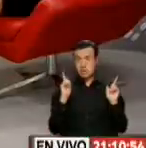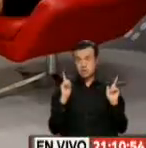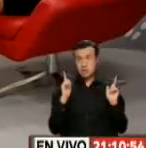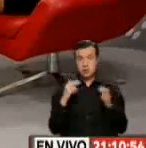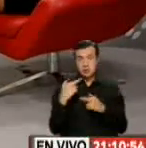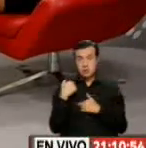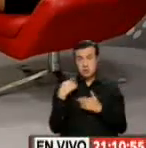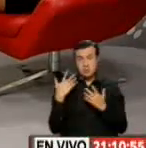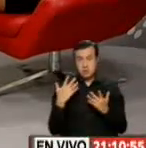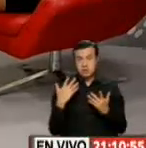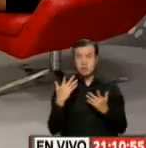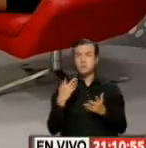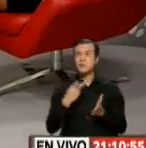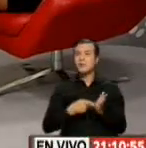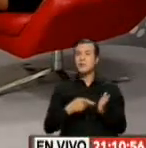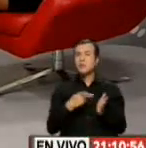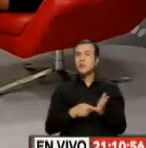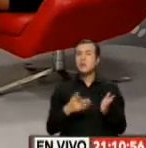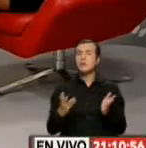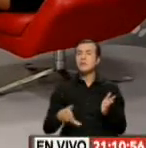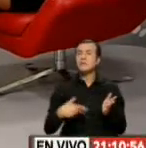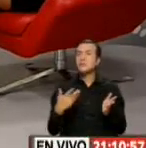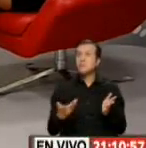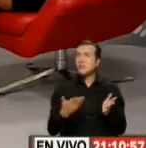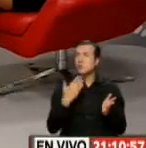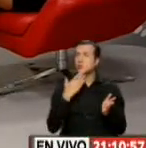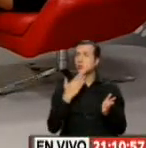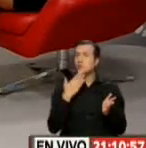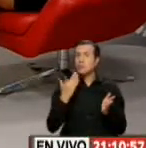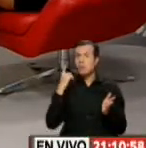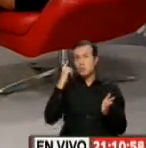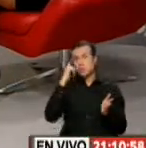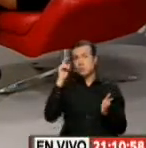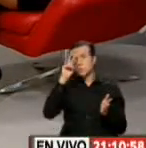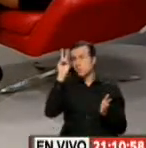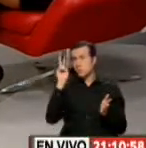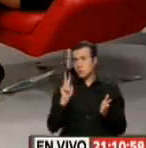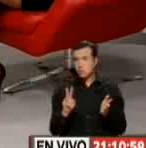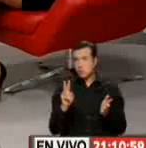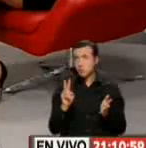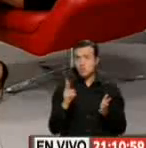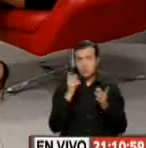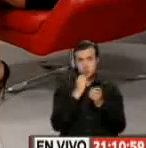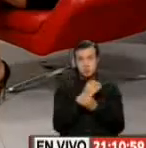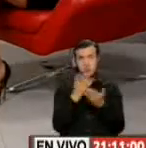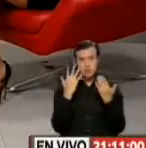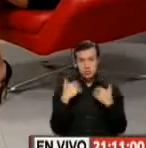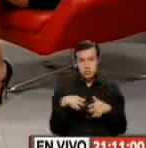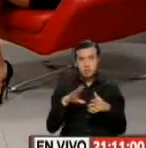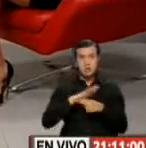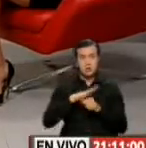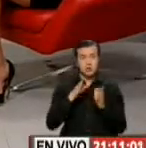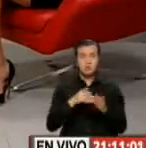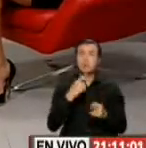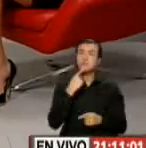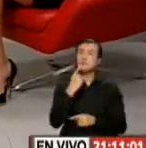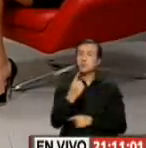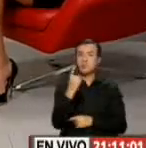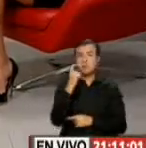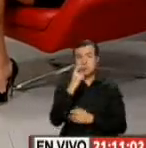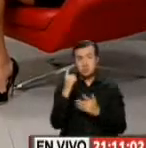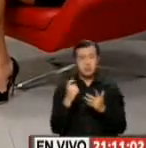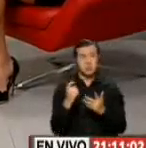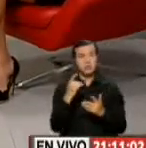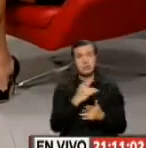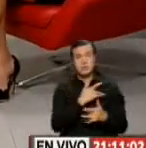ejercer. ¿Pero qué hacer si es que no hay esa respuesta desde el gobierno venezolano, como bien lo ha manifestado hoy el canciller cuando dice tenemos un